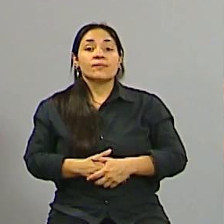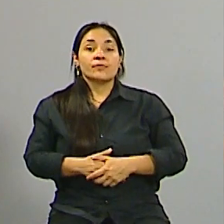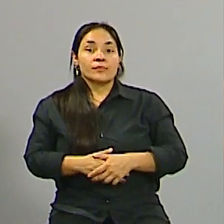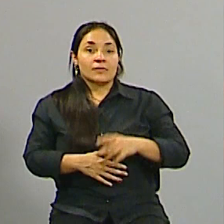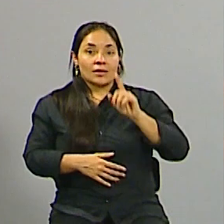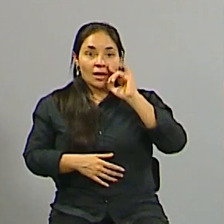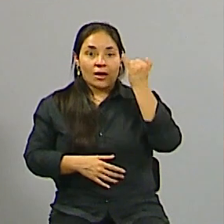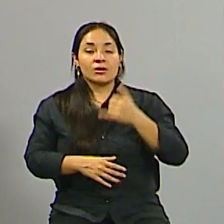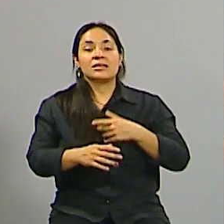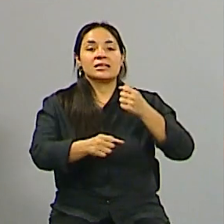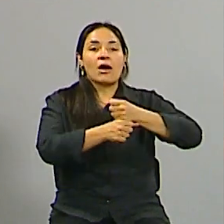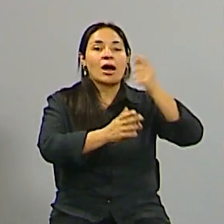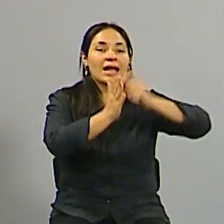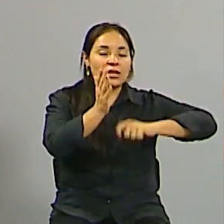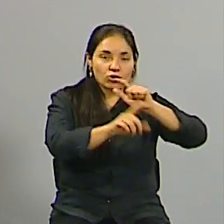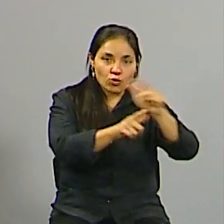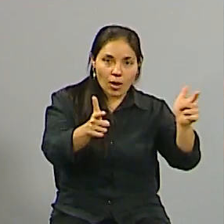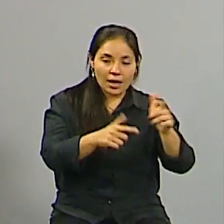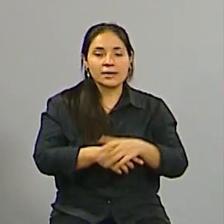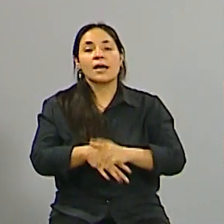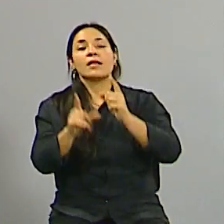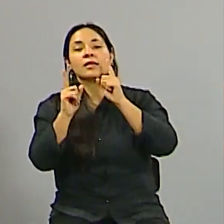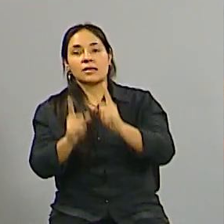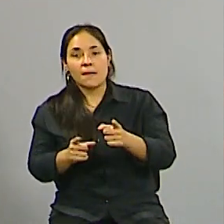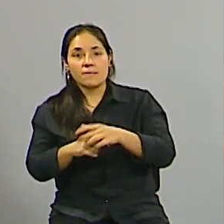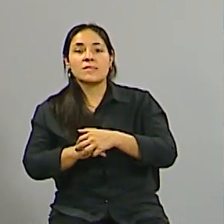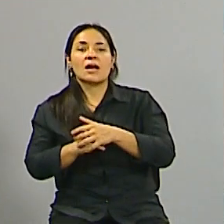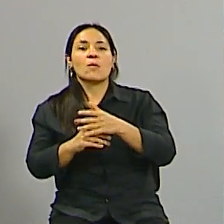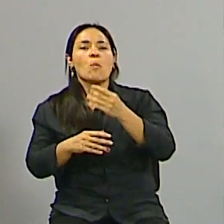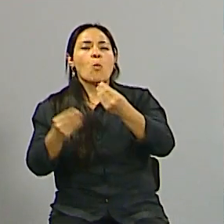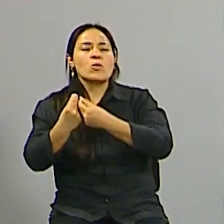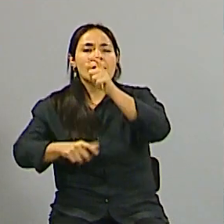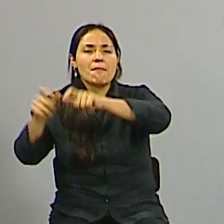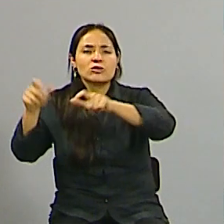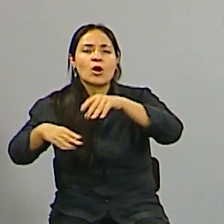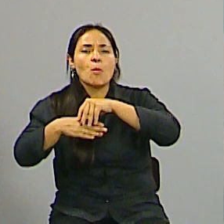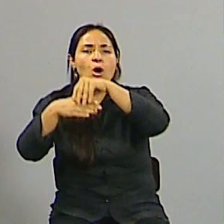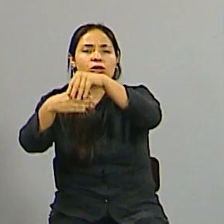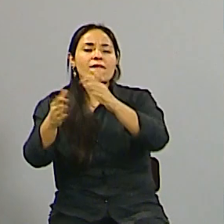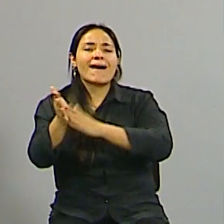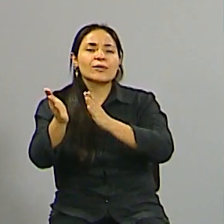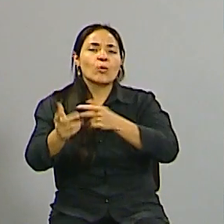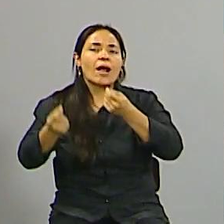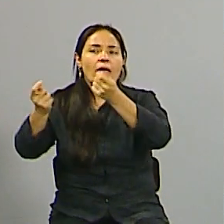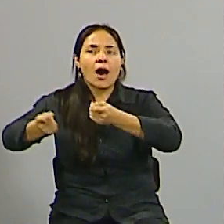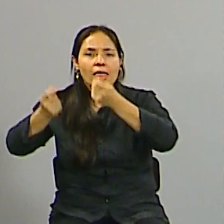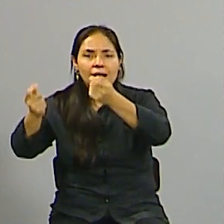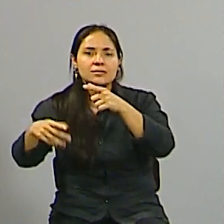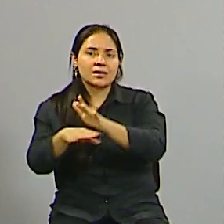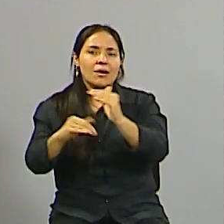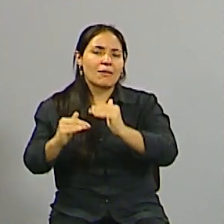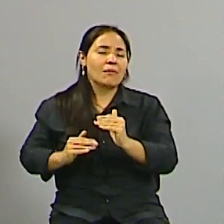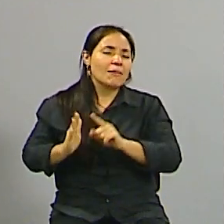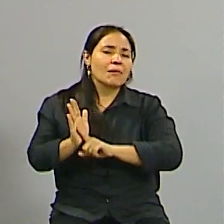índices de trabajo no registrado e índices de cuentapropismo que son más altos que los